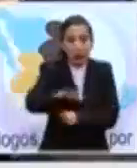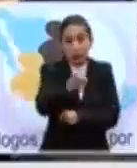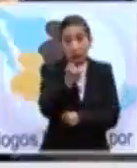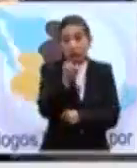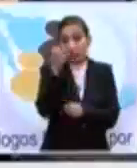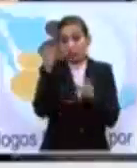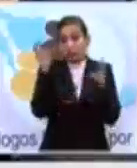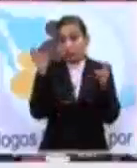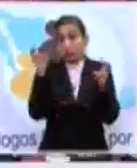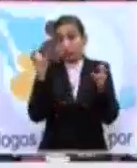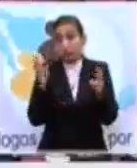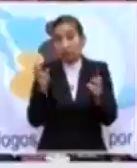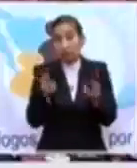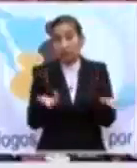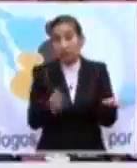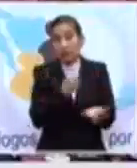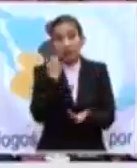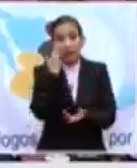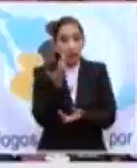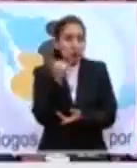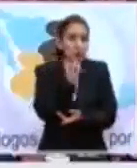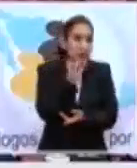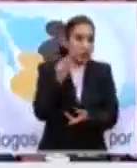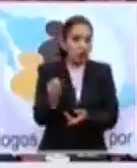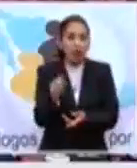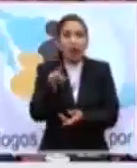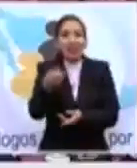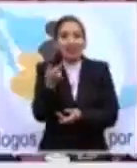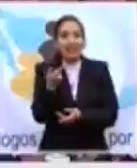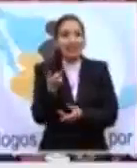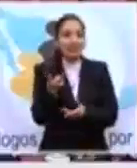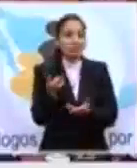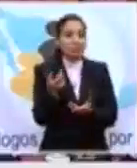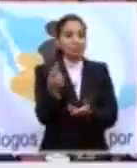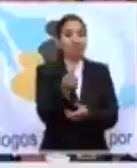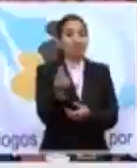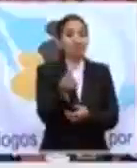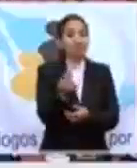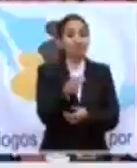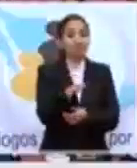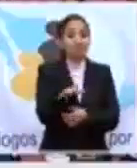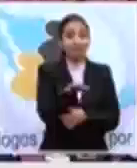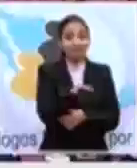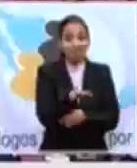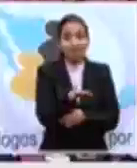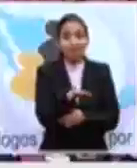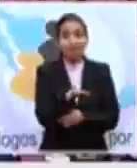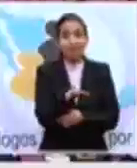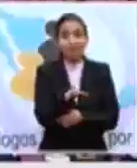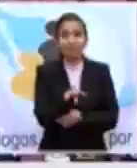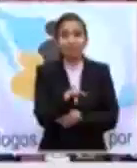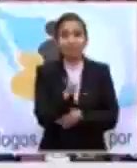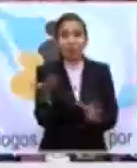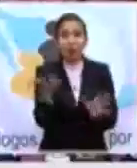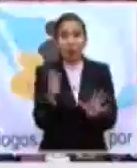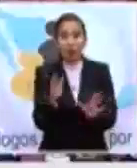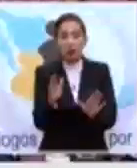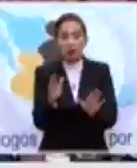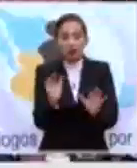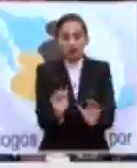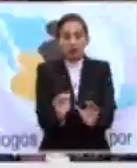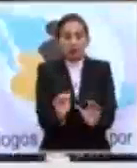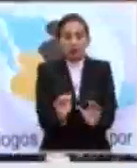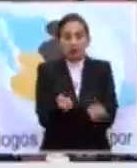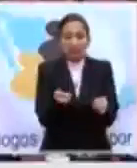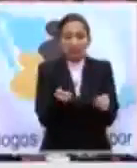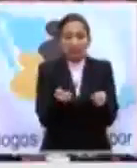que, querramos o no, viene siendo un factor necesariamente de contención